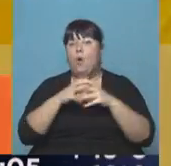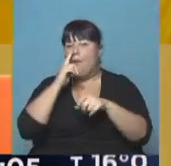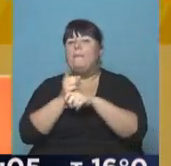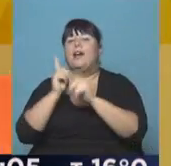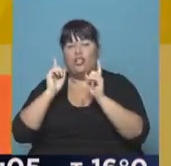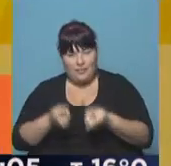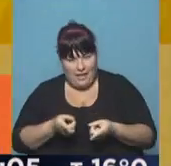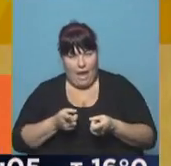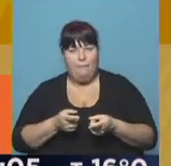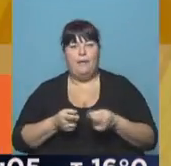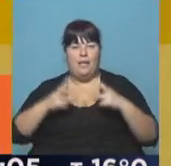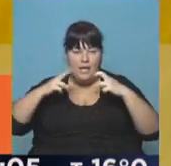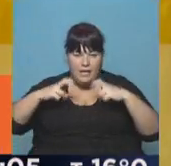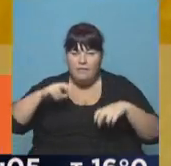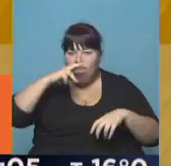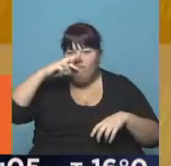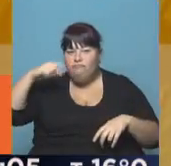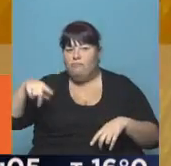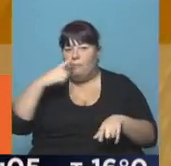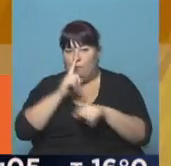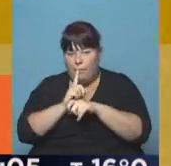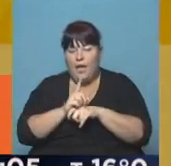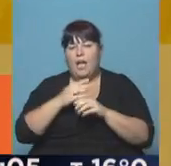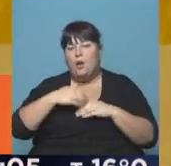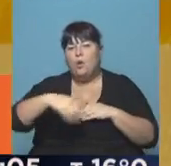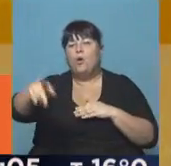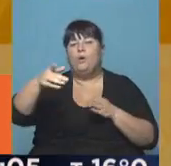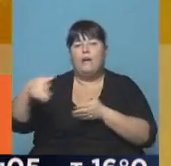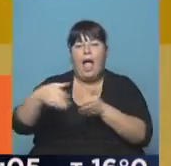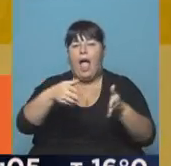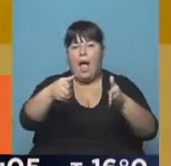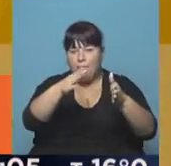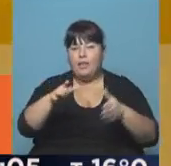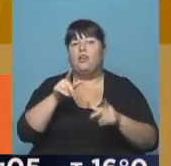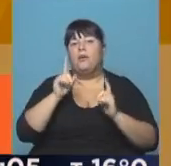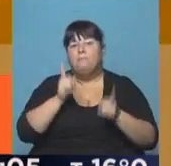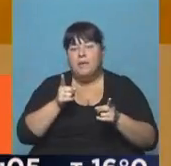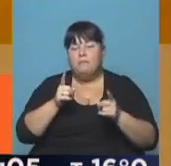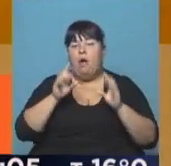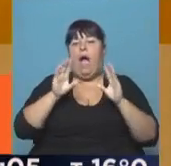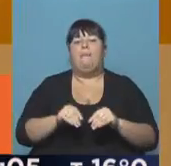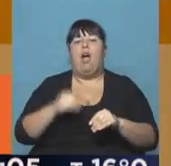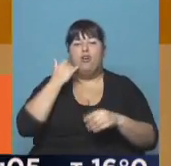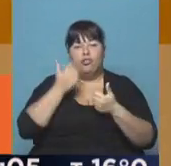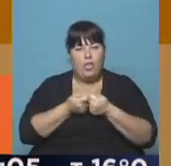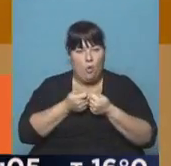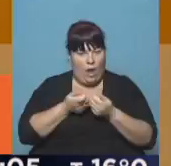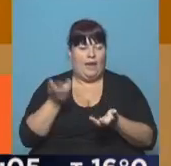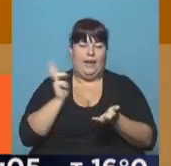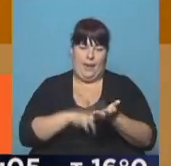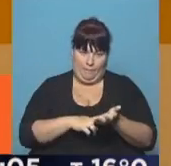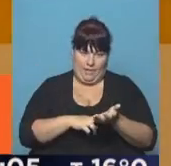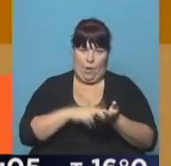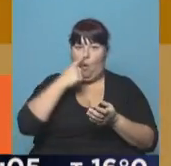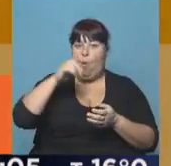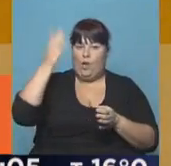también, que está realizando el rastreo olfativo con una traza de ruta o de camino donde se apagó el celular, reiteramos,